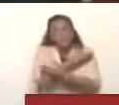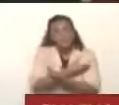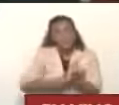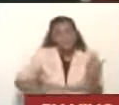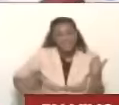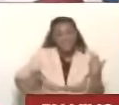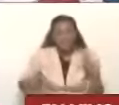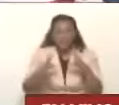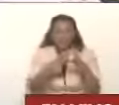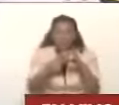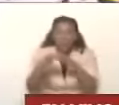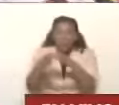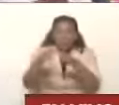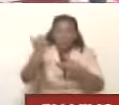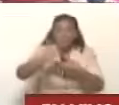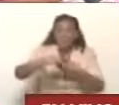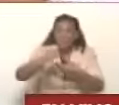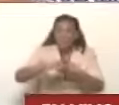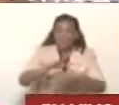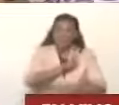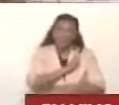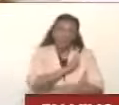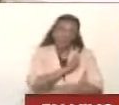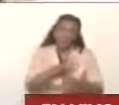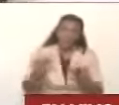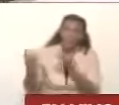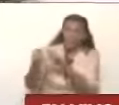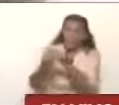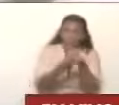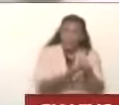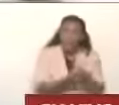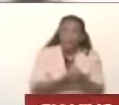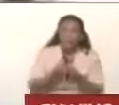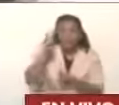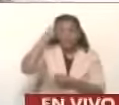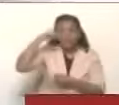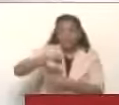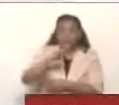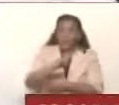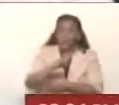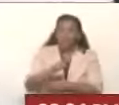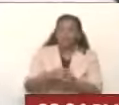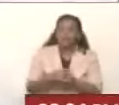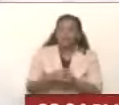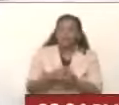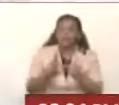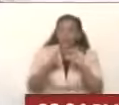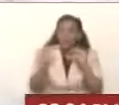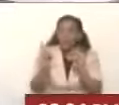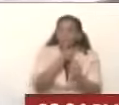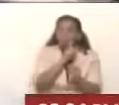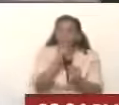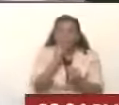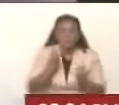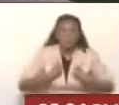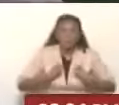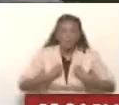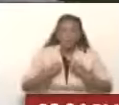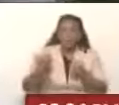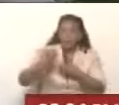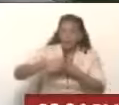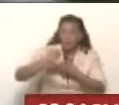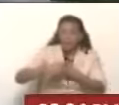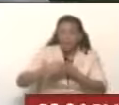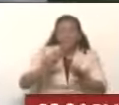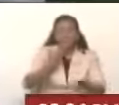equipo maravilloso de mujeres que le acompaña en el programa. Y bueno, desde acá, en nombre de todas las mujeres del estado Zulia,